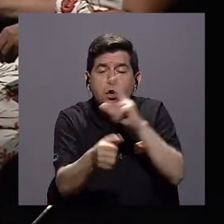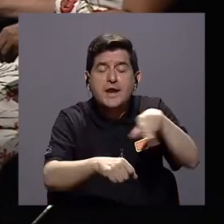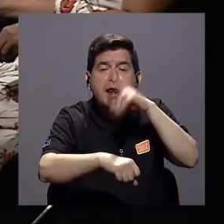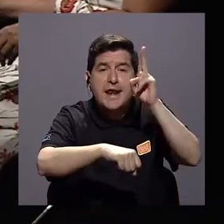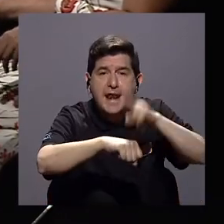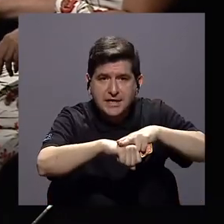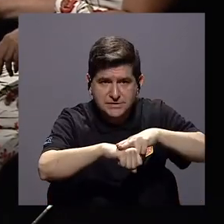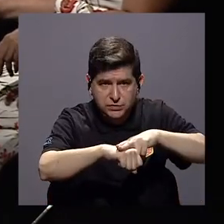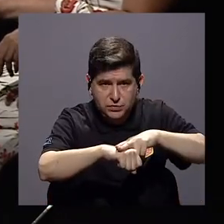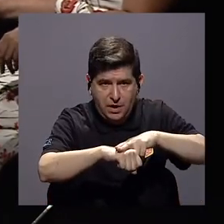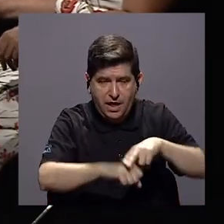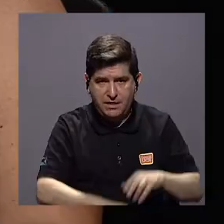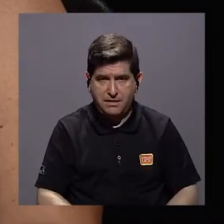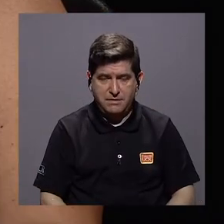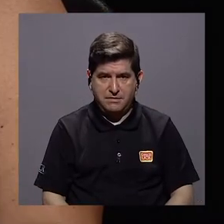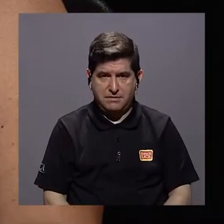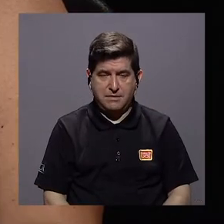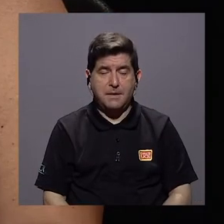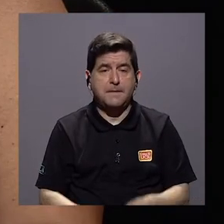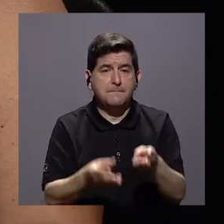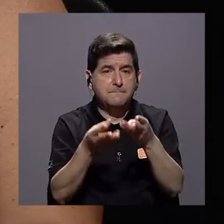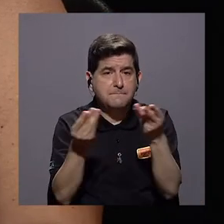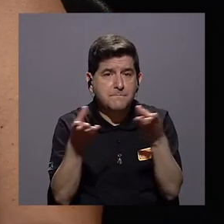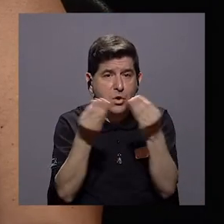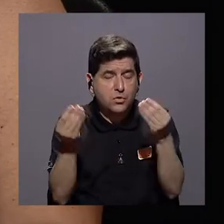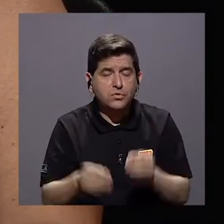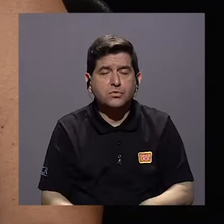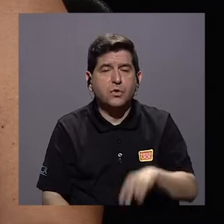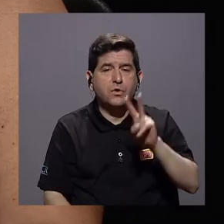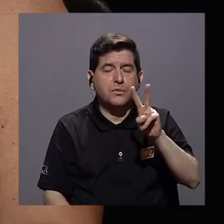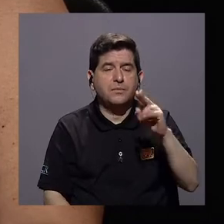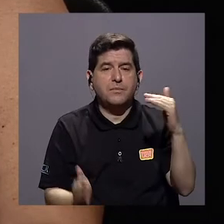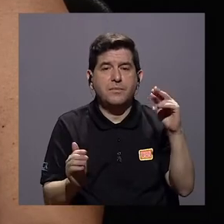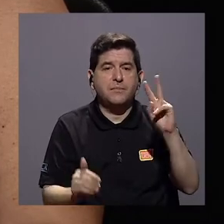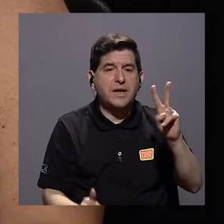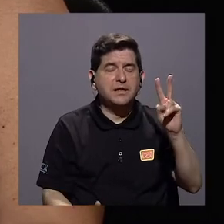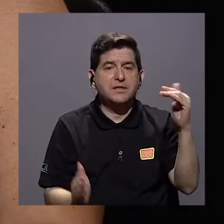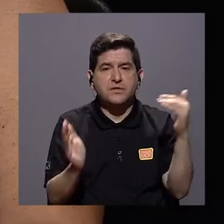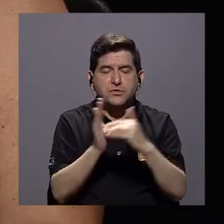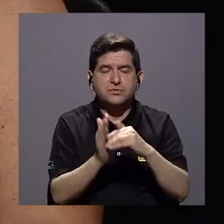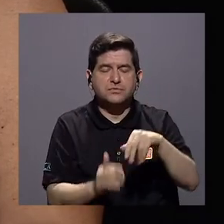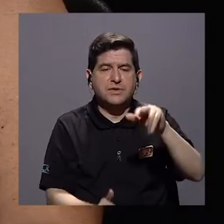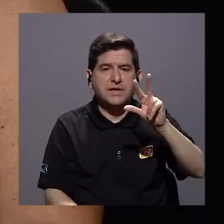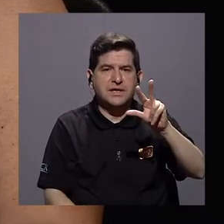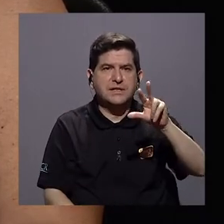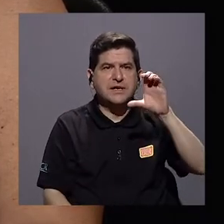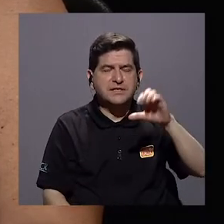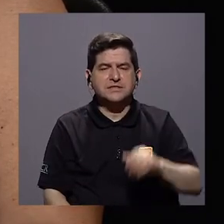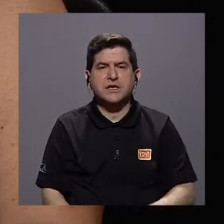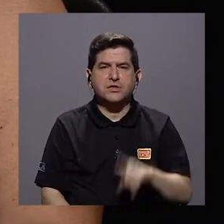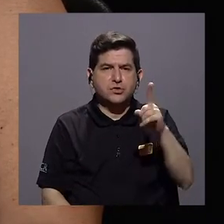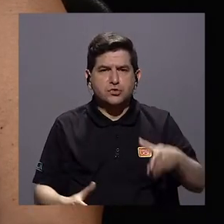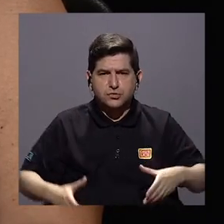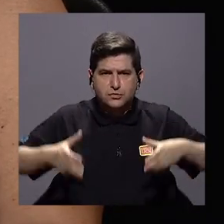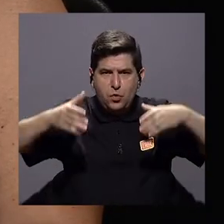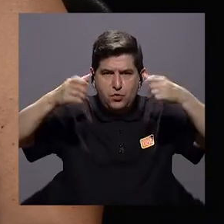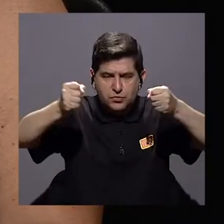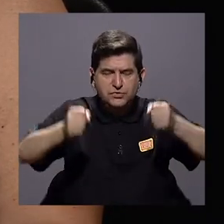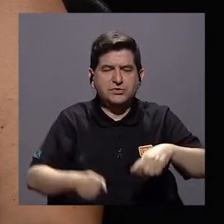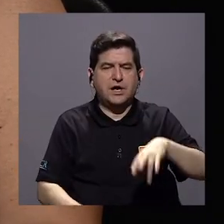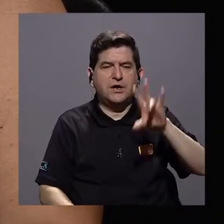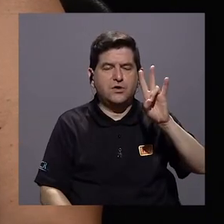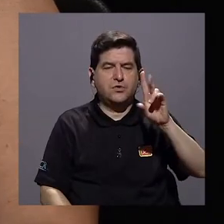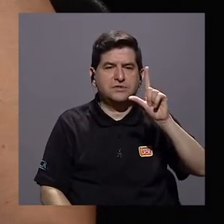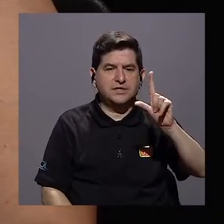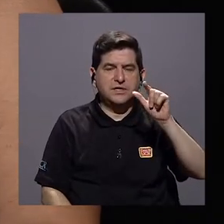la producción nacional para el productor son 22.324 por saco